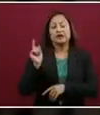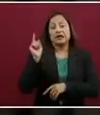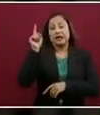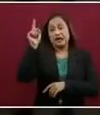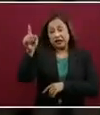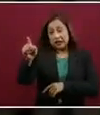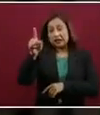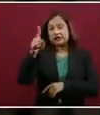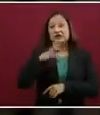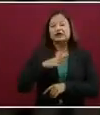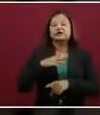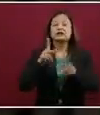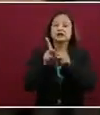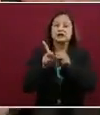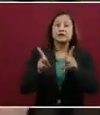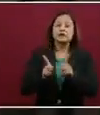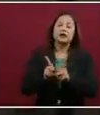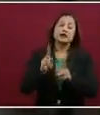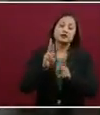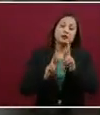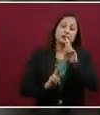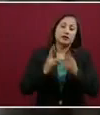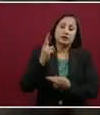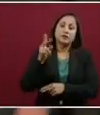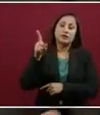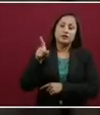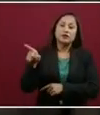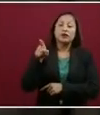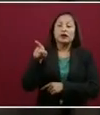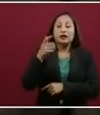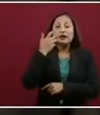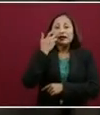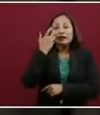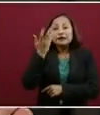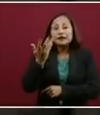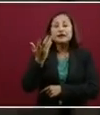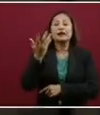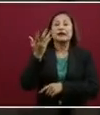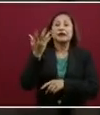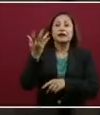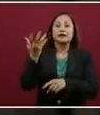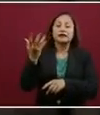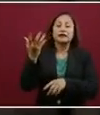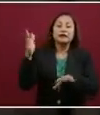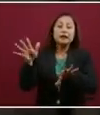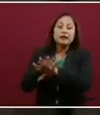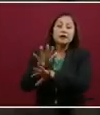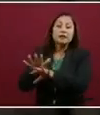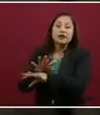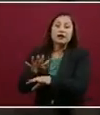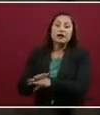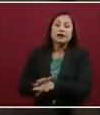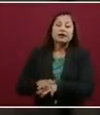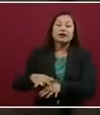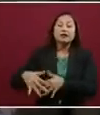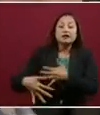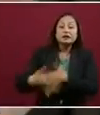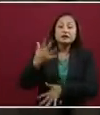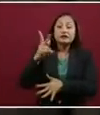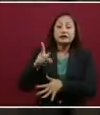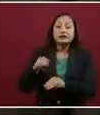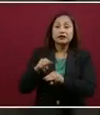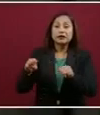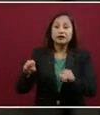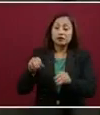emblemática para su movimiento. Quiere llevarse la presidencia municipal, imagínese, a 14.5 kilómetros del centro, a